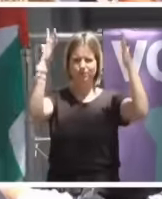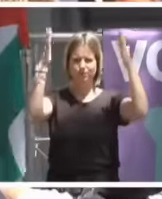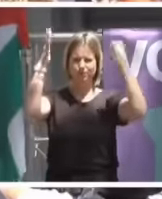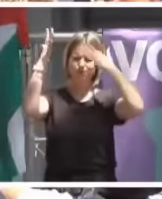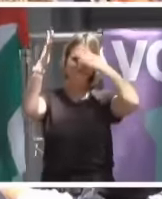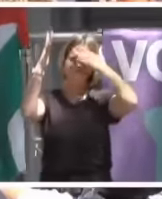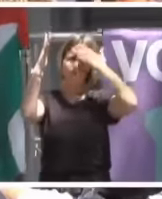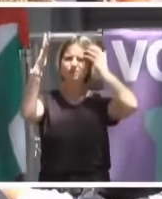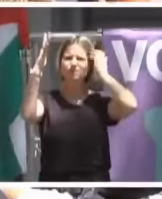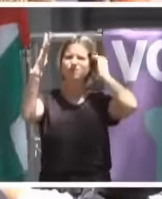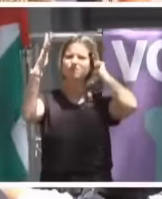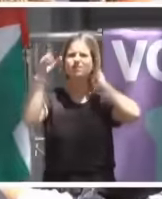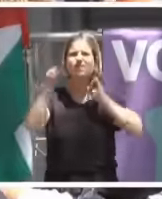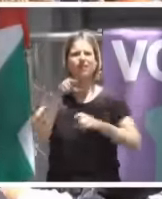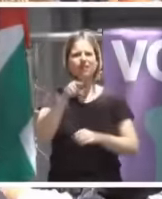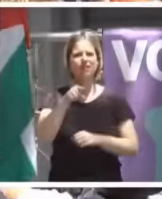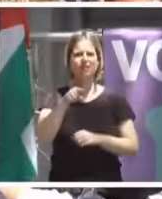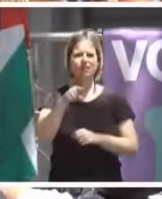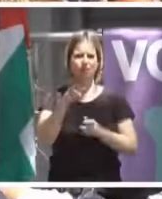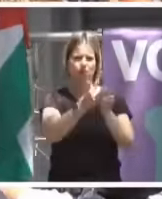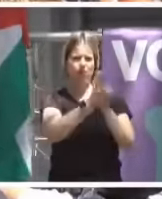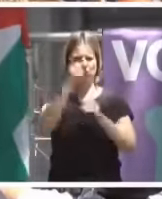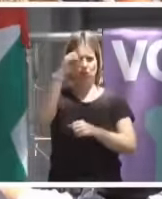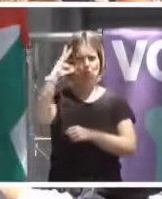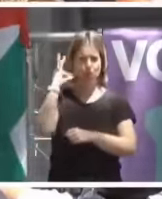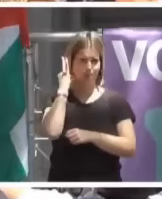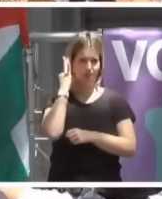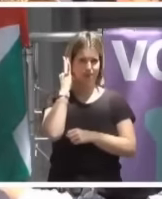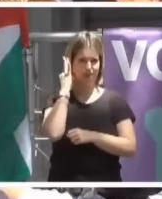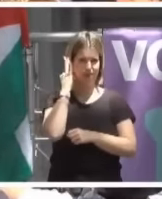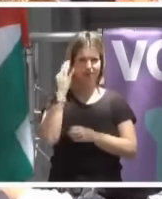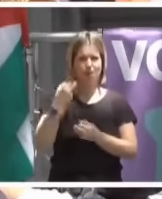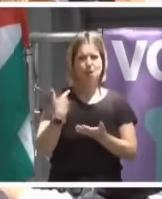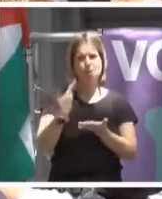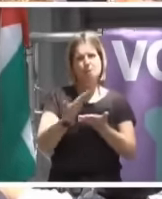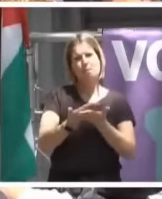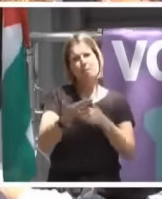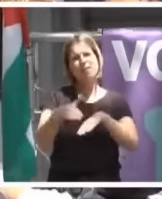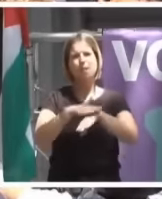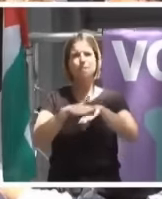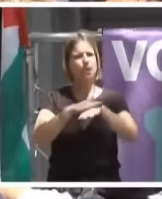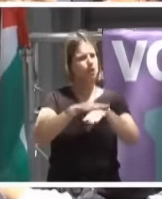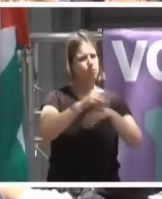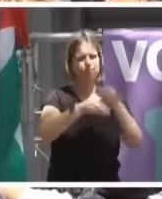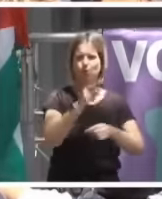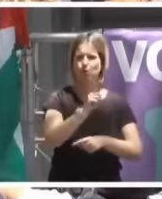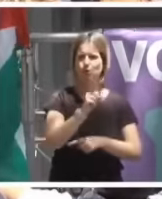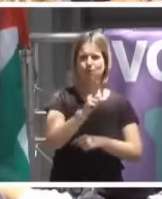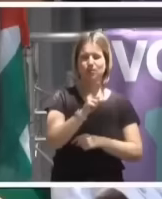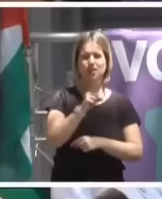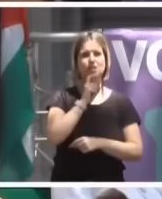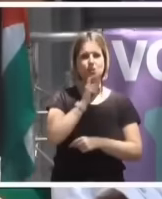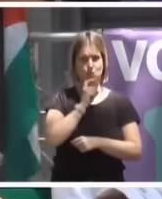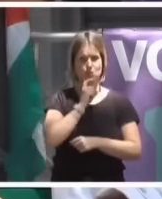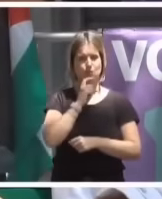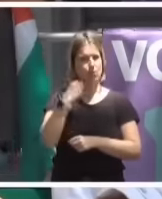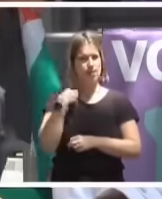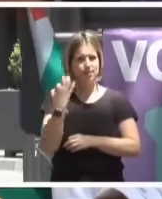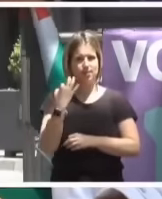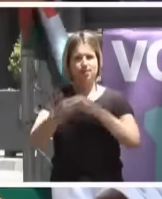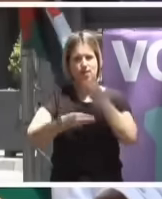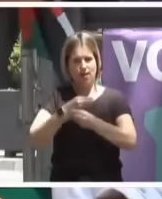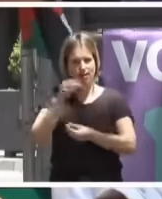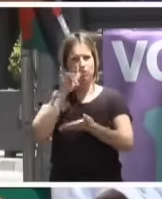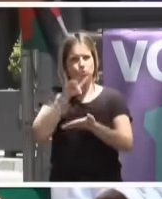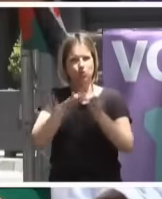Y eso no se hace, compañeros y compañeras, pidiendo perdón. Se hace haciendo lo que hay que hacer en